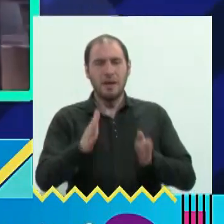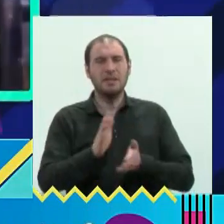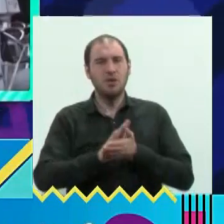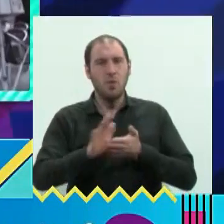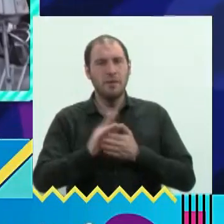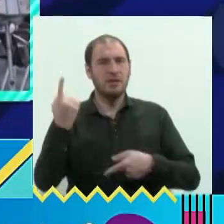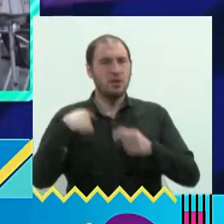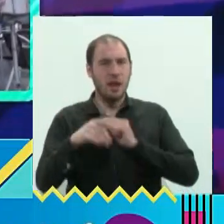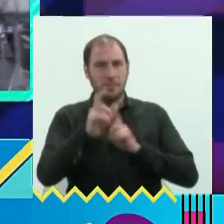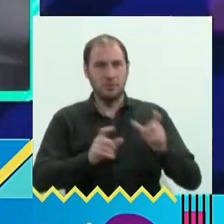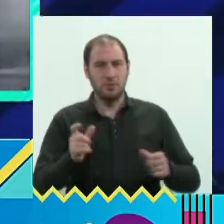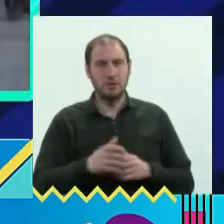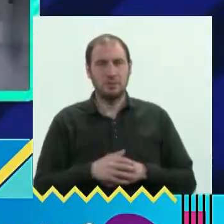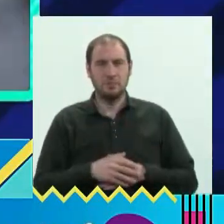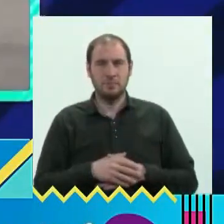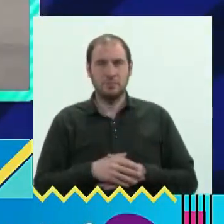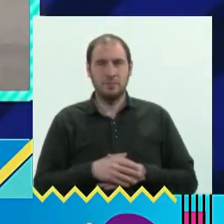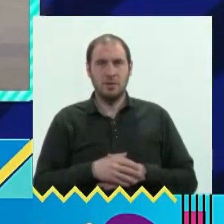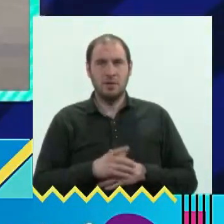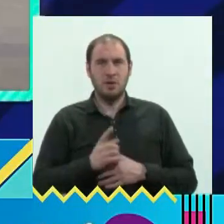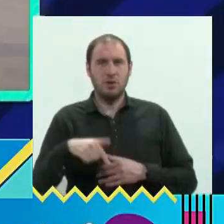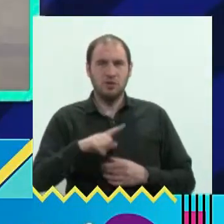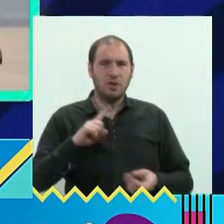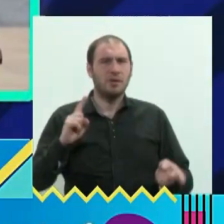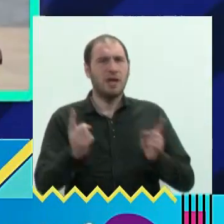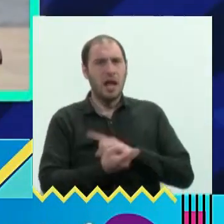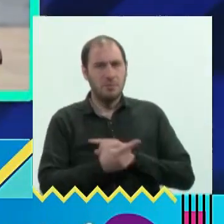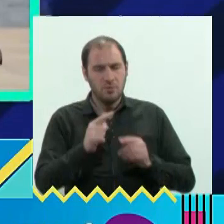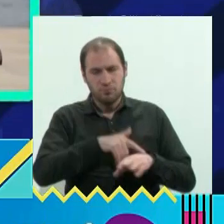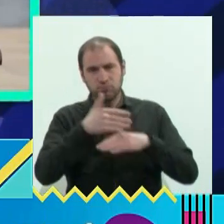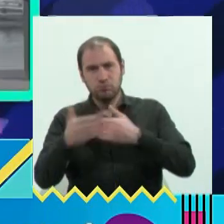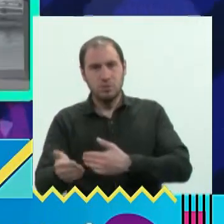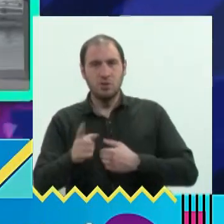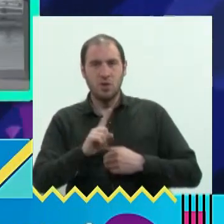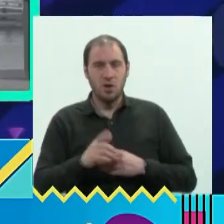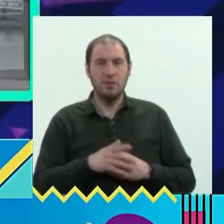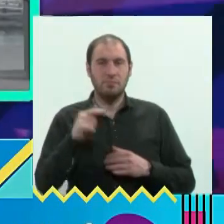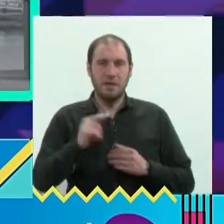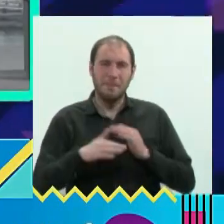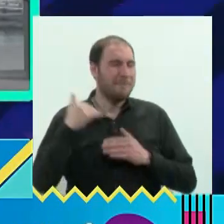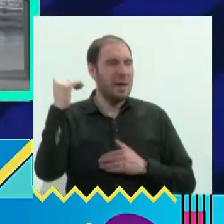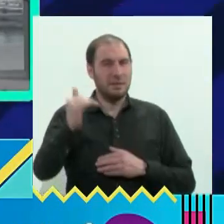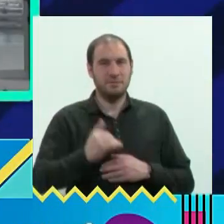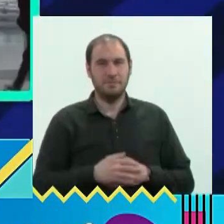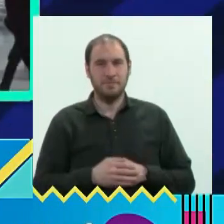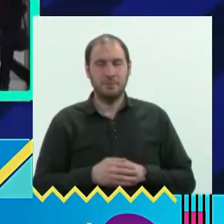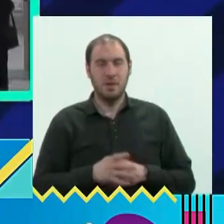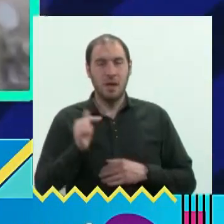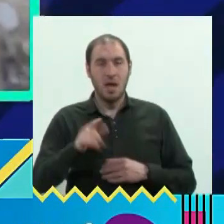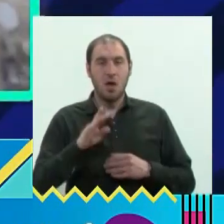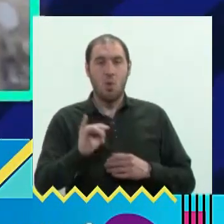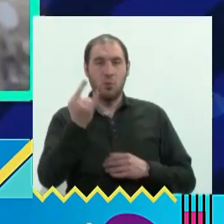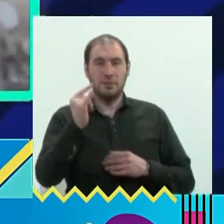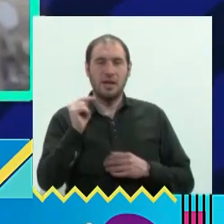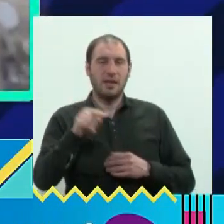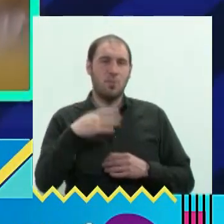en la historia de la humanidad. No es que estemos cambiando de era, ¿no? Es mucho más que eso. Y ahí las universidades tienen